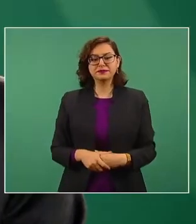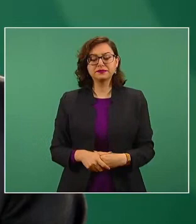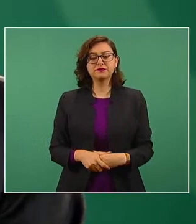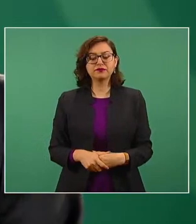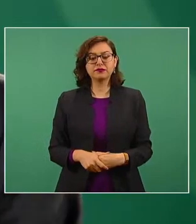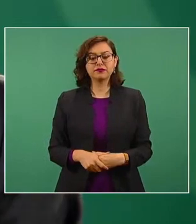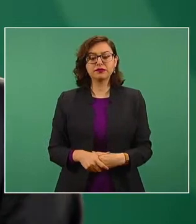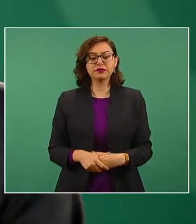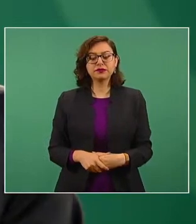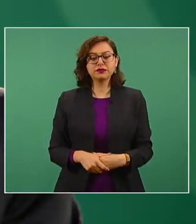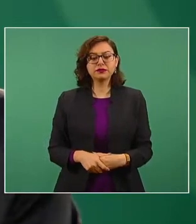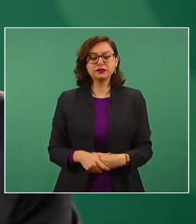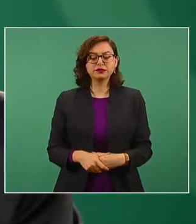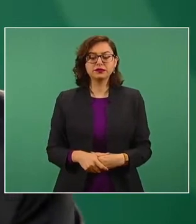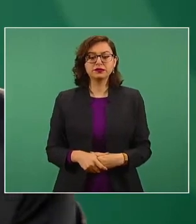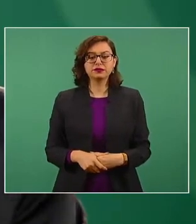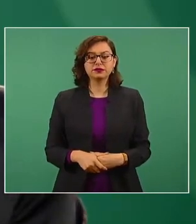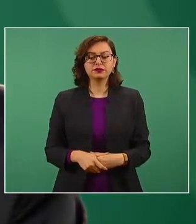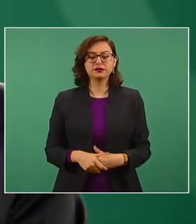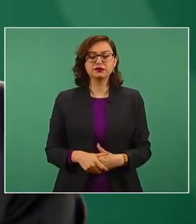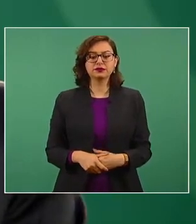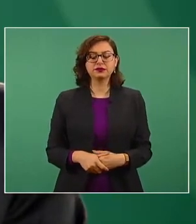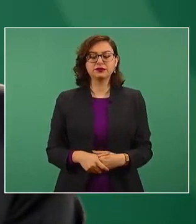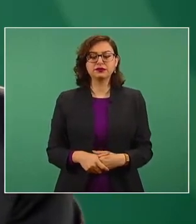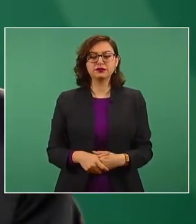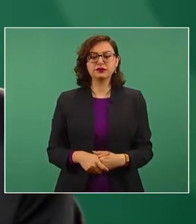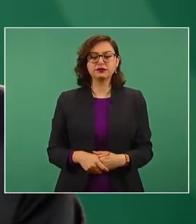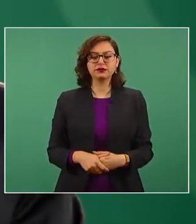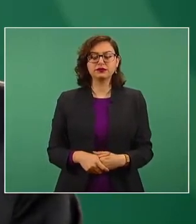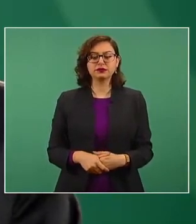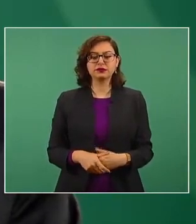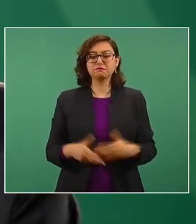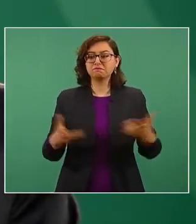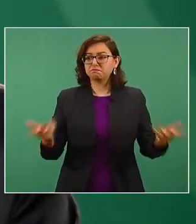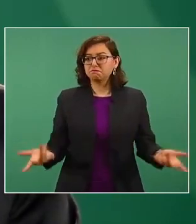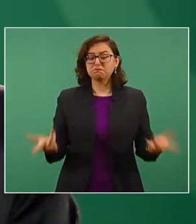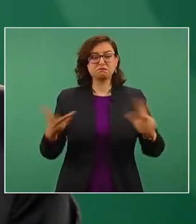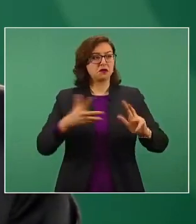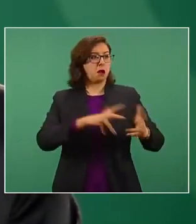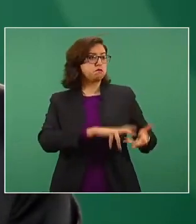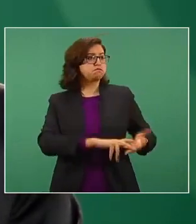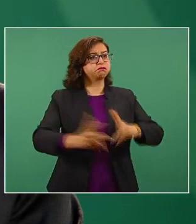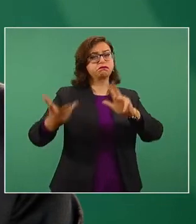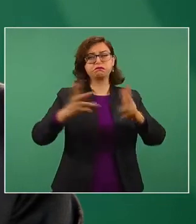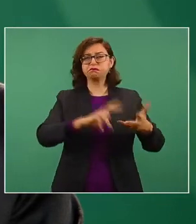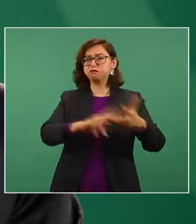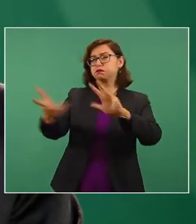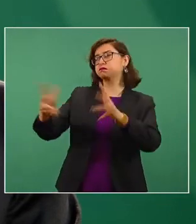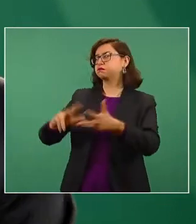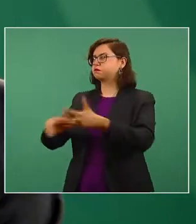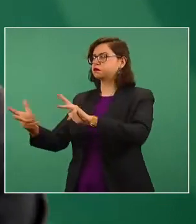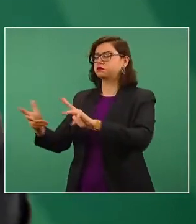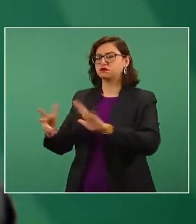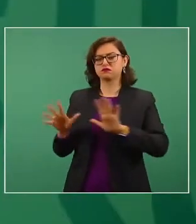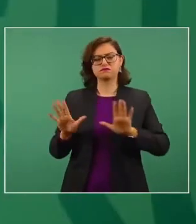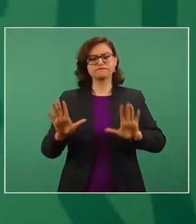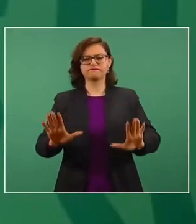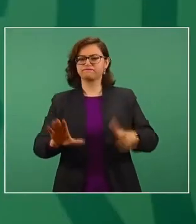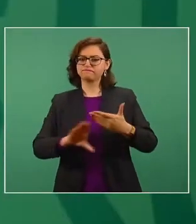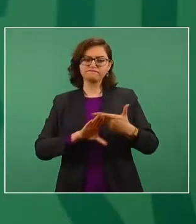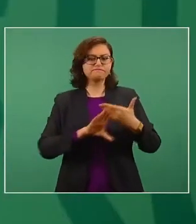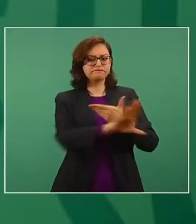para que no haya actos de violencia y no queremos